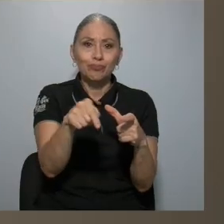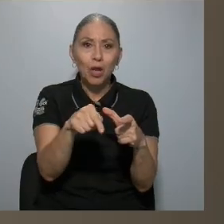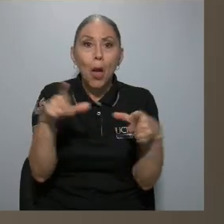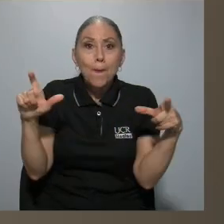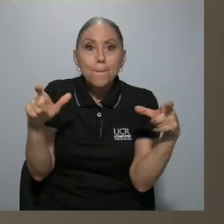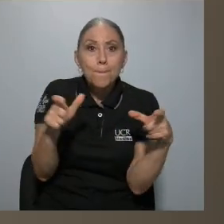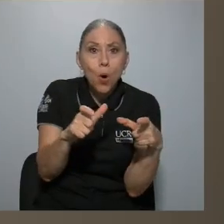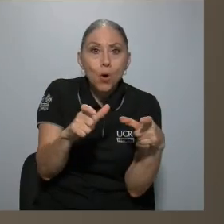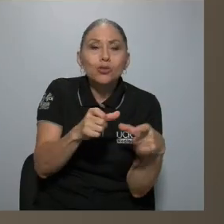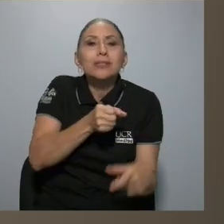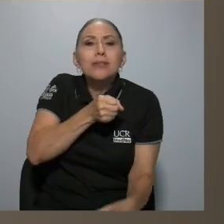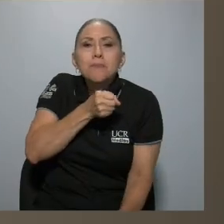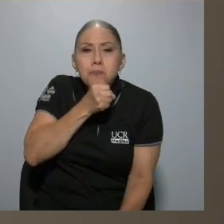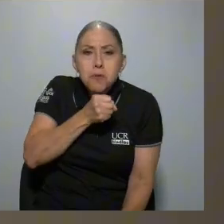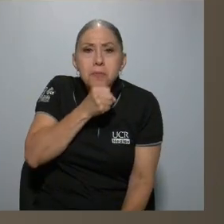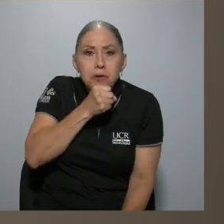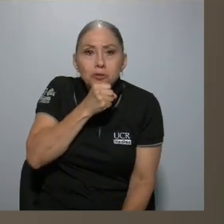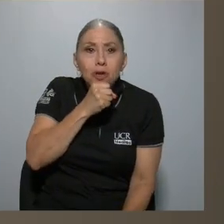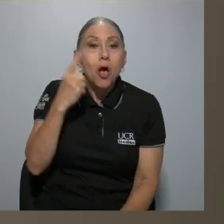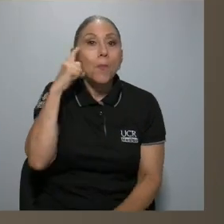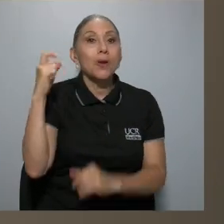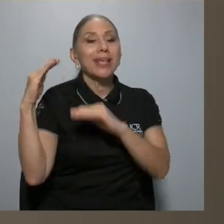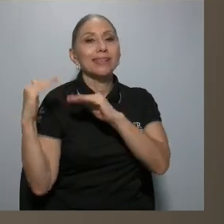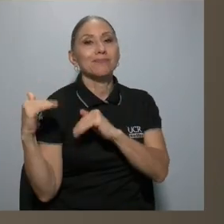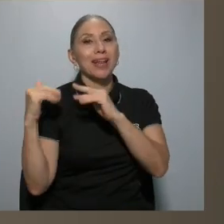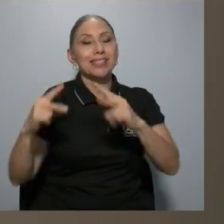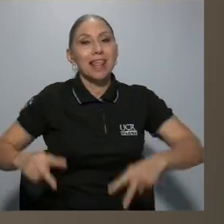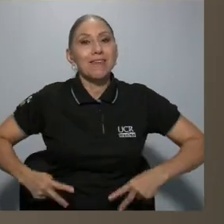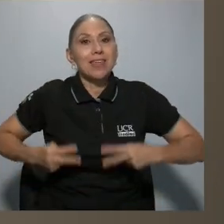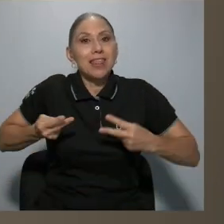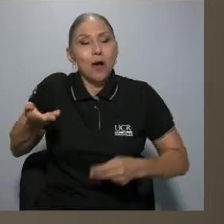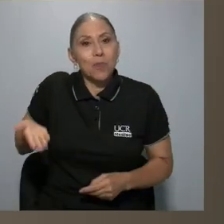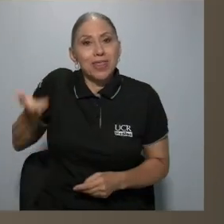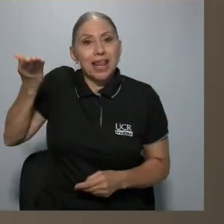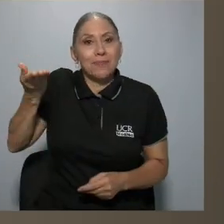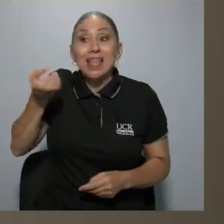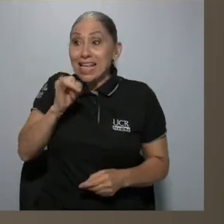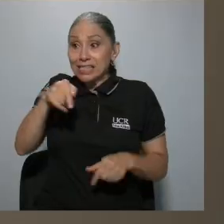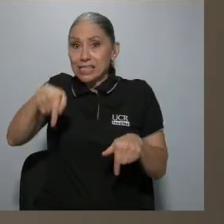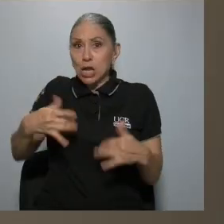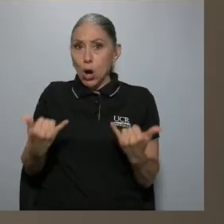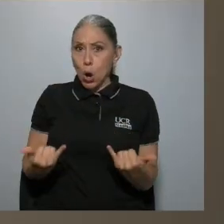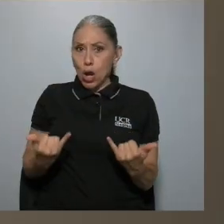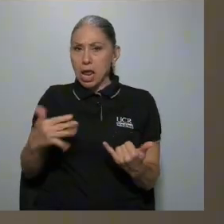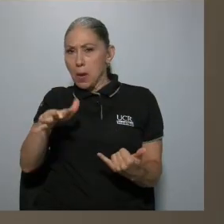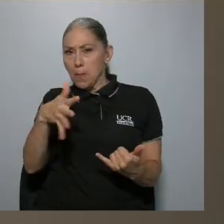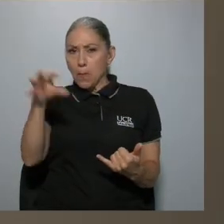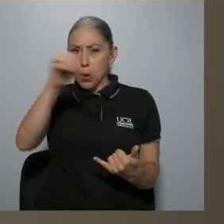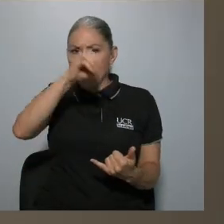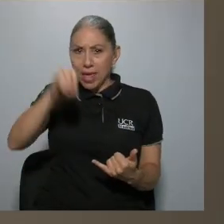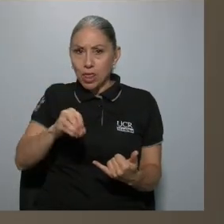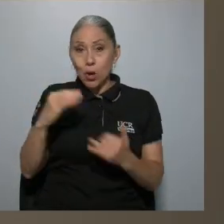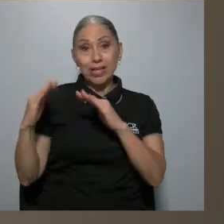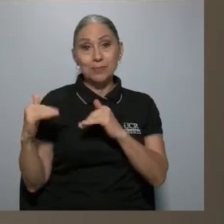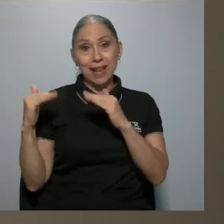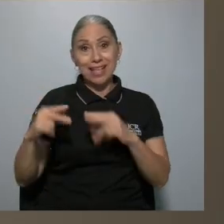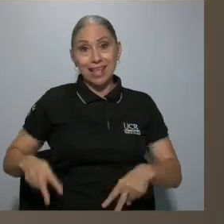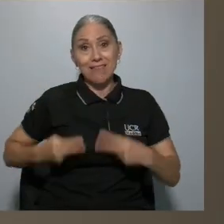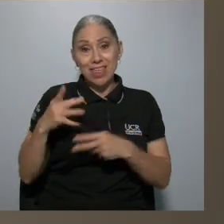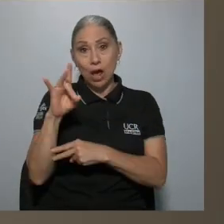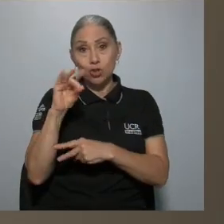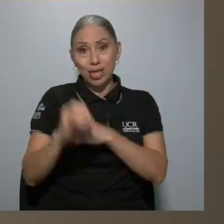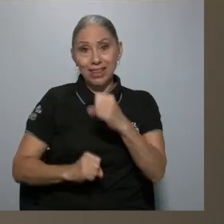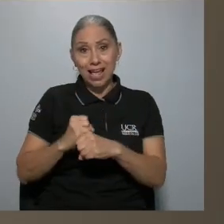Pocos y muy viejos, porque la esperanza de vida aumentará. Si hoy en promedio la esperanza de vida es de 80 años,